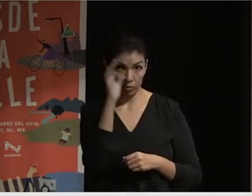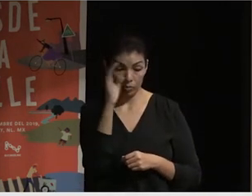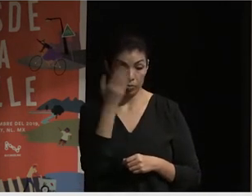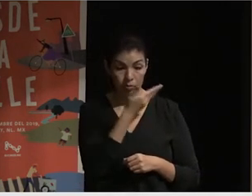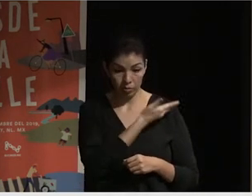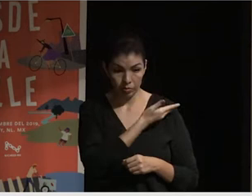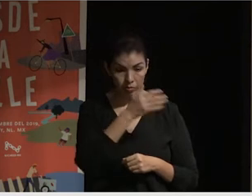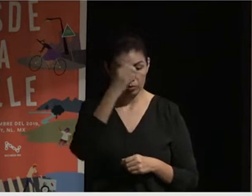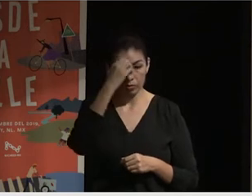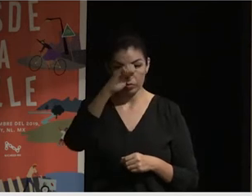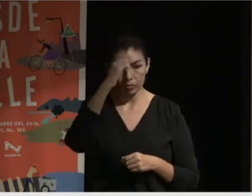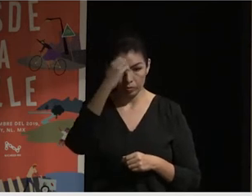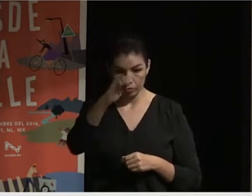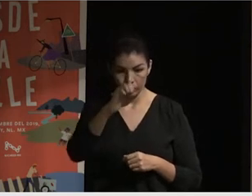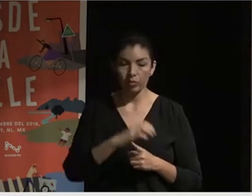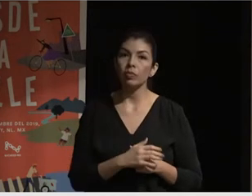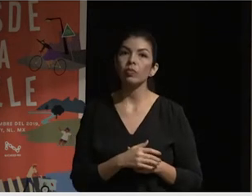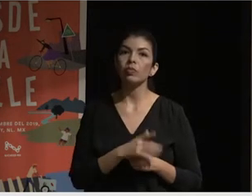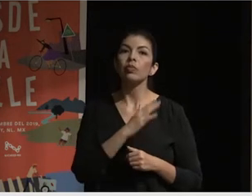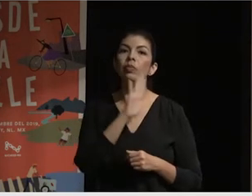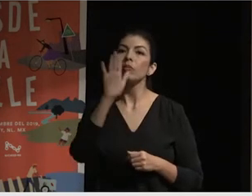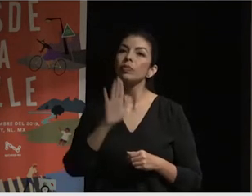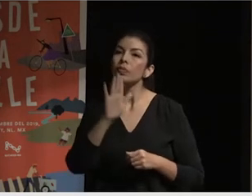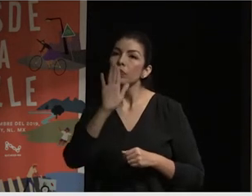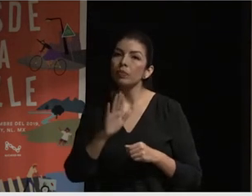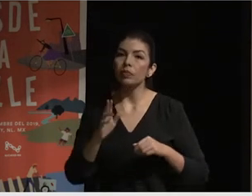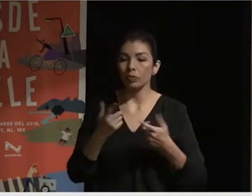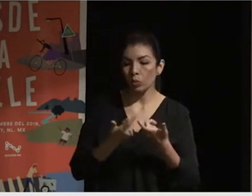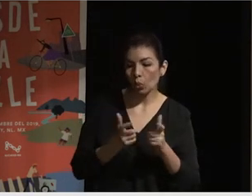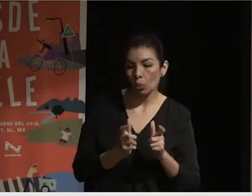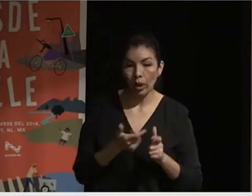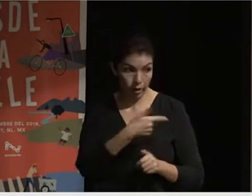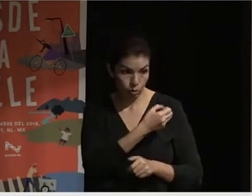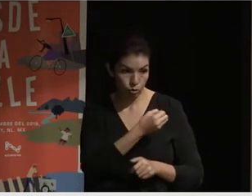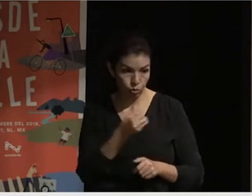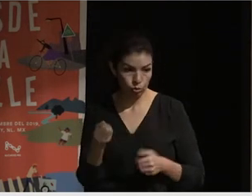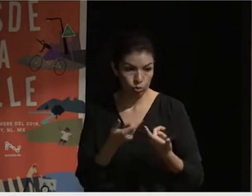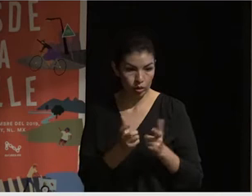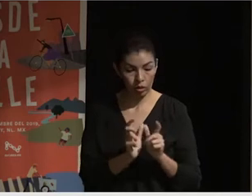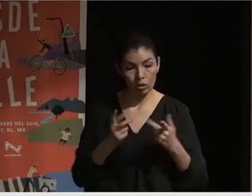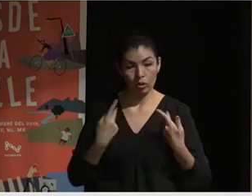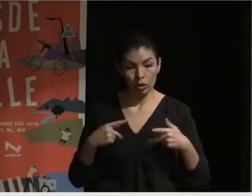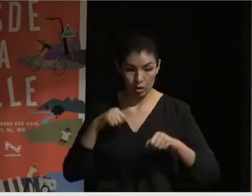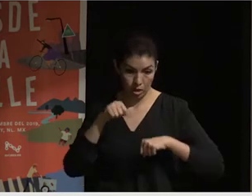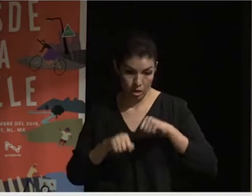que es justamente cómo usar el ciclismo para conocer la comunidad, pero en contextos de resistencia